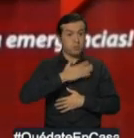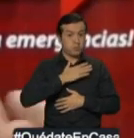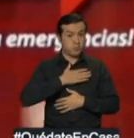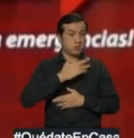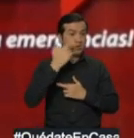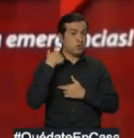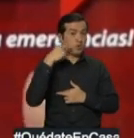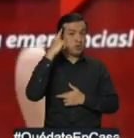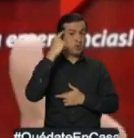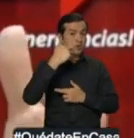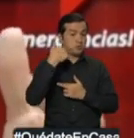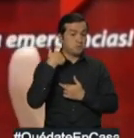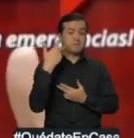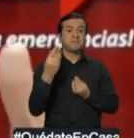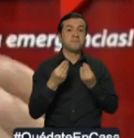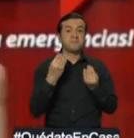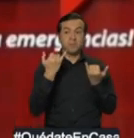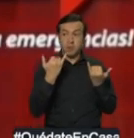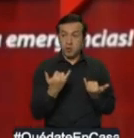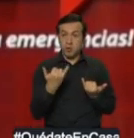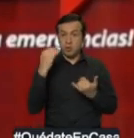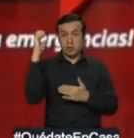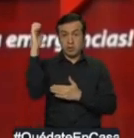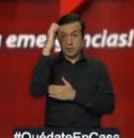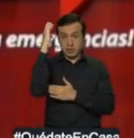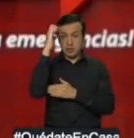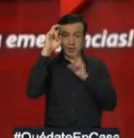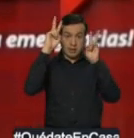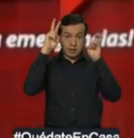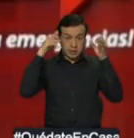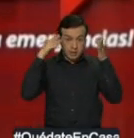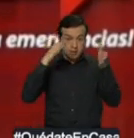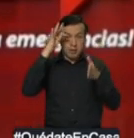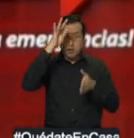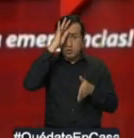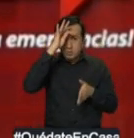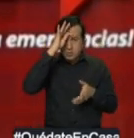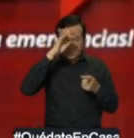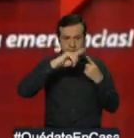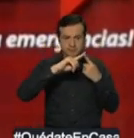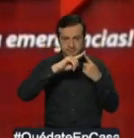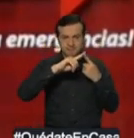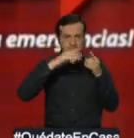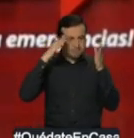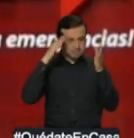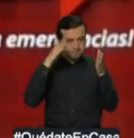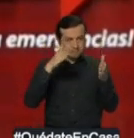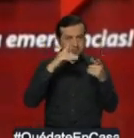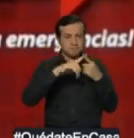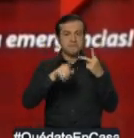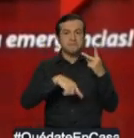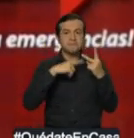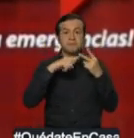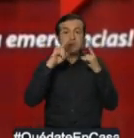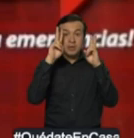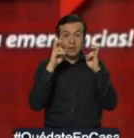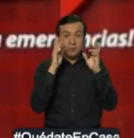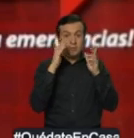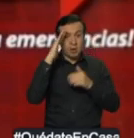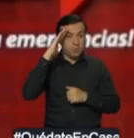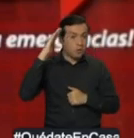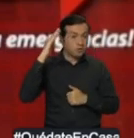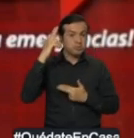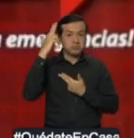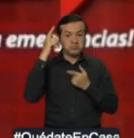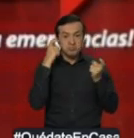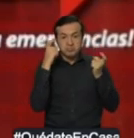estamos trabajando con toda la emergencia desde el punto de vista del sistema de salud estamos y seguimos trabajando en el tema del orden público del